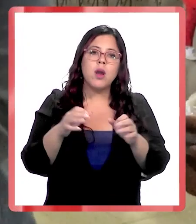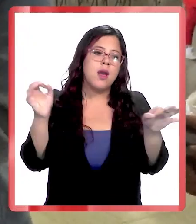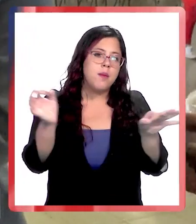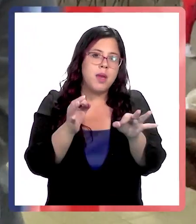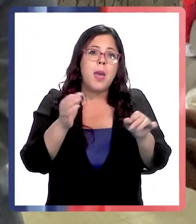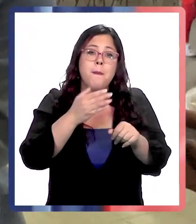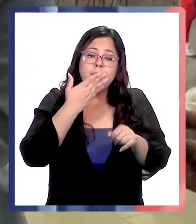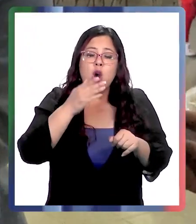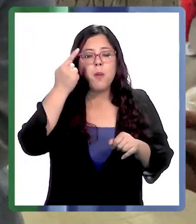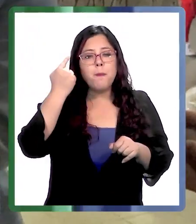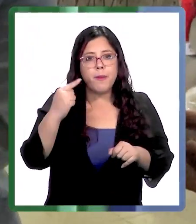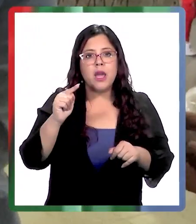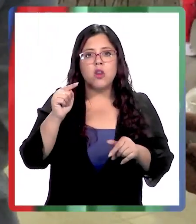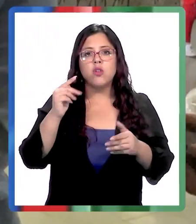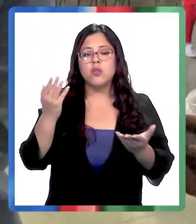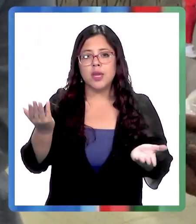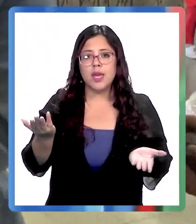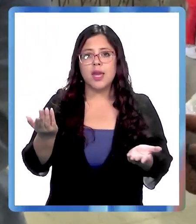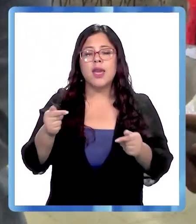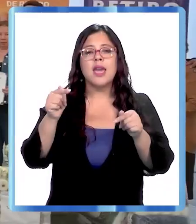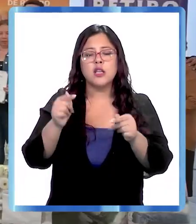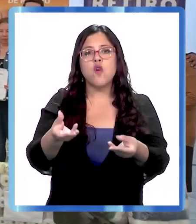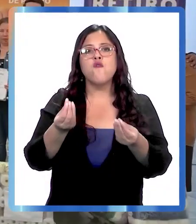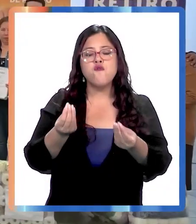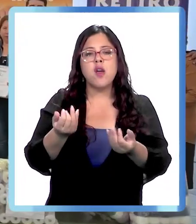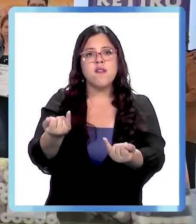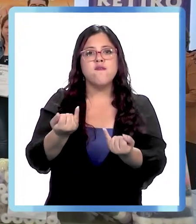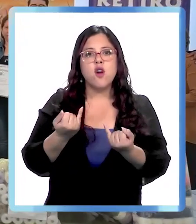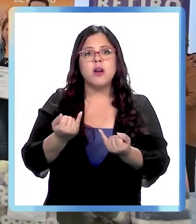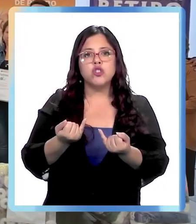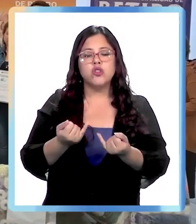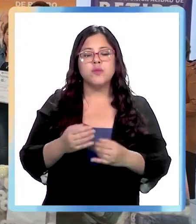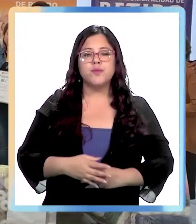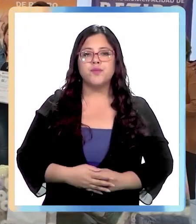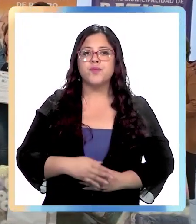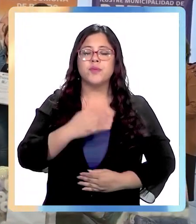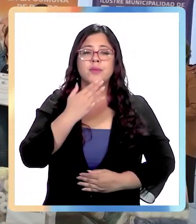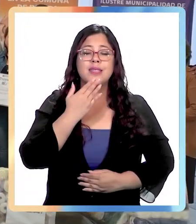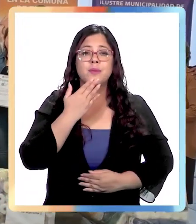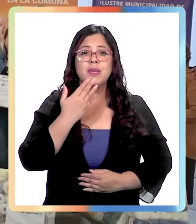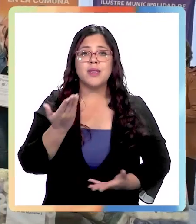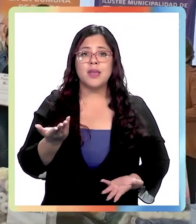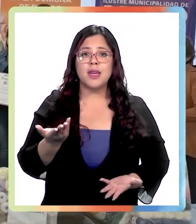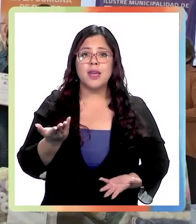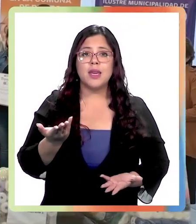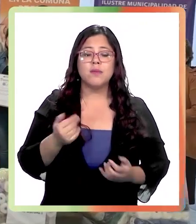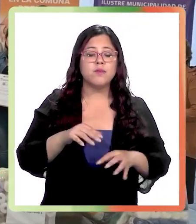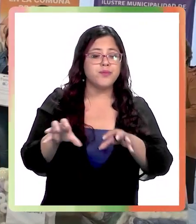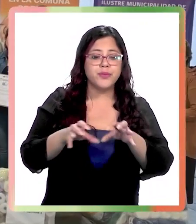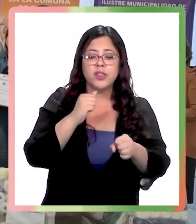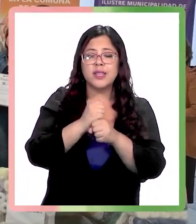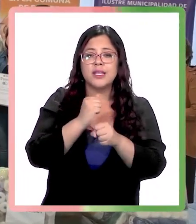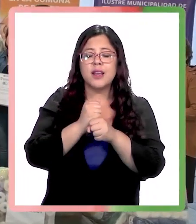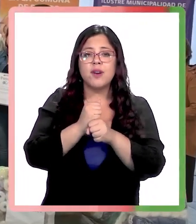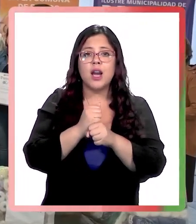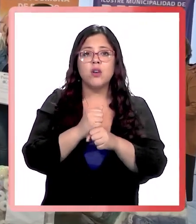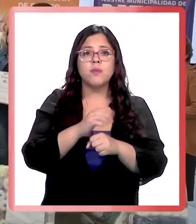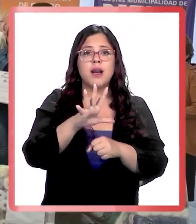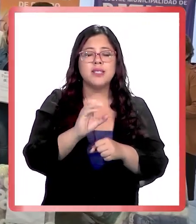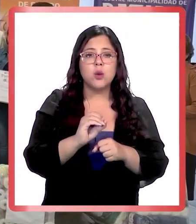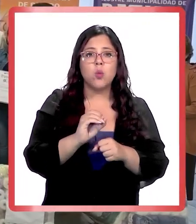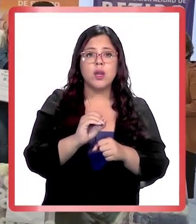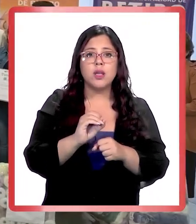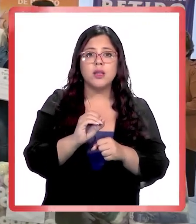manera, pero eso es una muy buena noticia, nos deja muy contentos. Además, se entregaron insumos de trabajo para 50 círculos